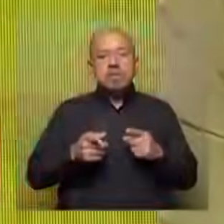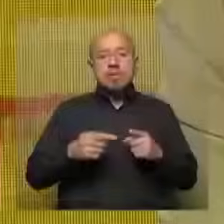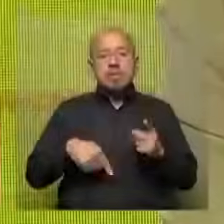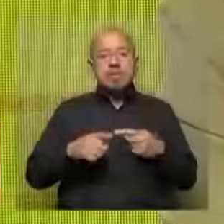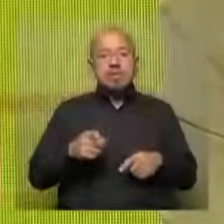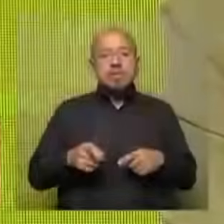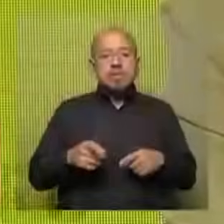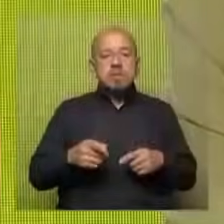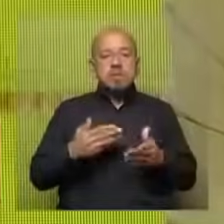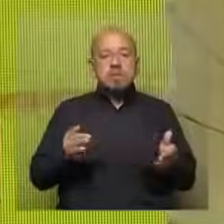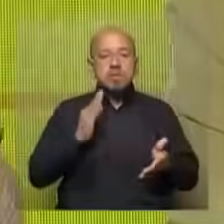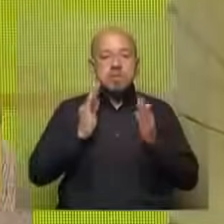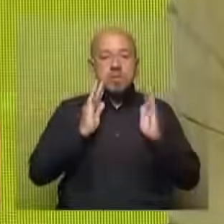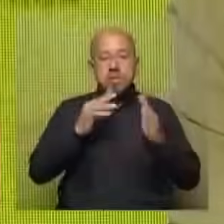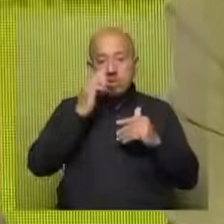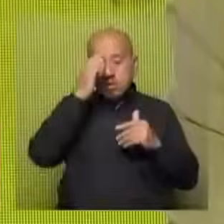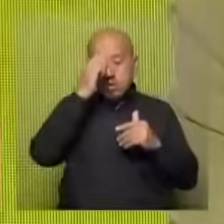terminando entre manos de los abogados siendo